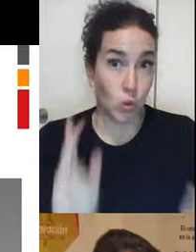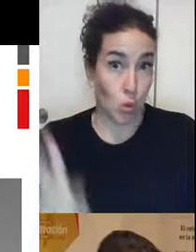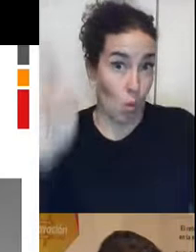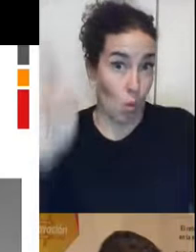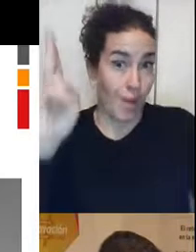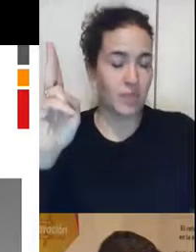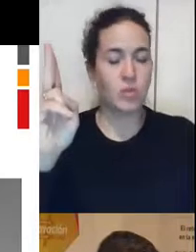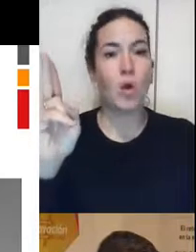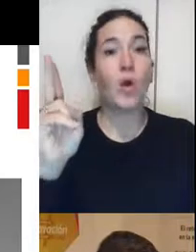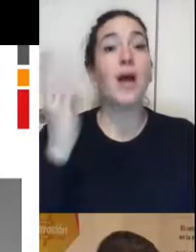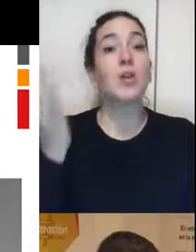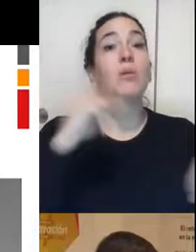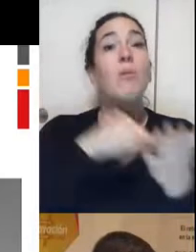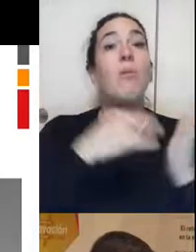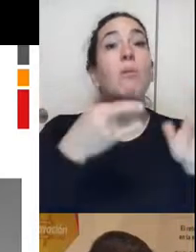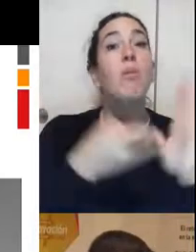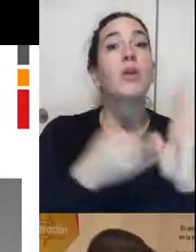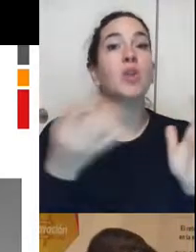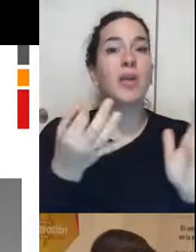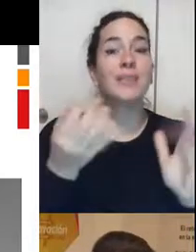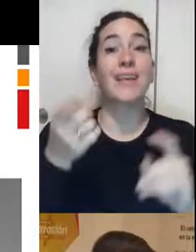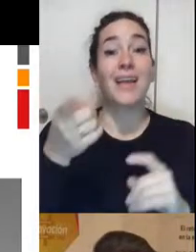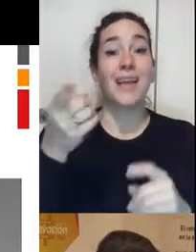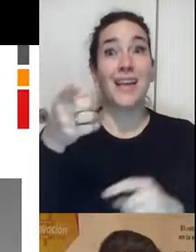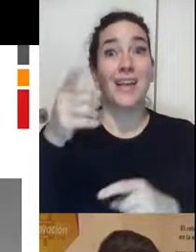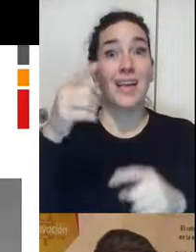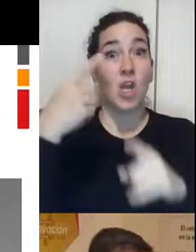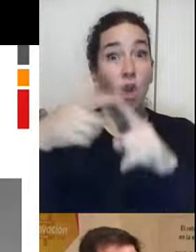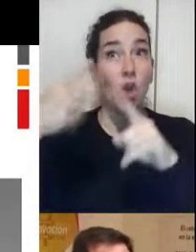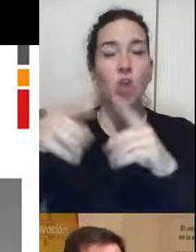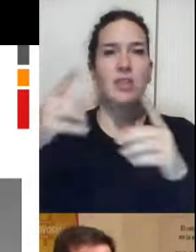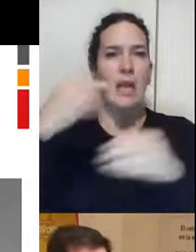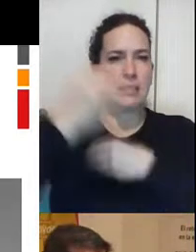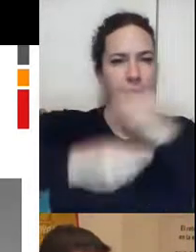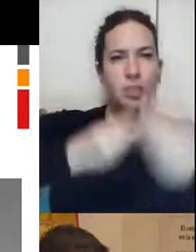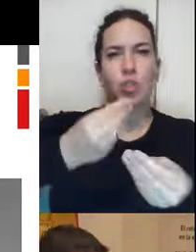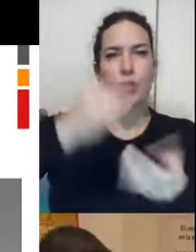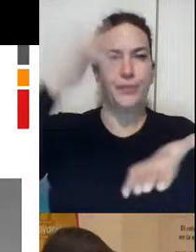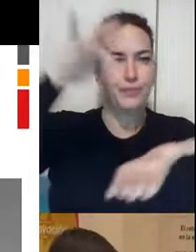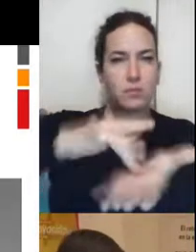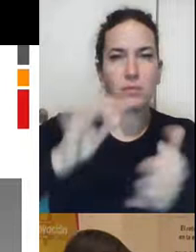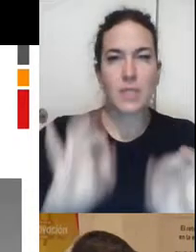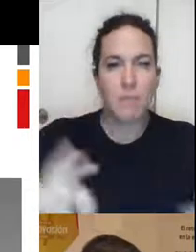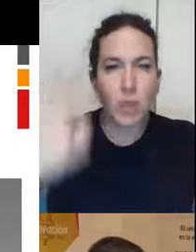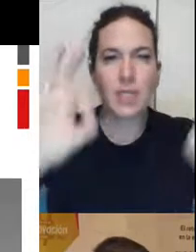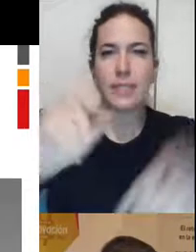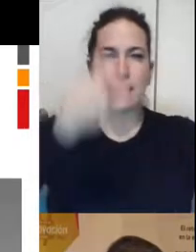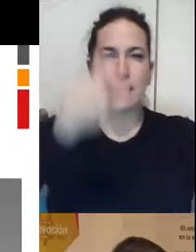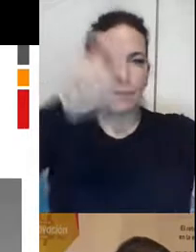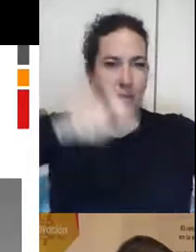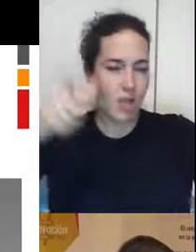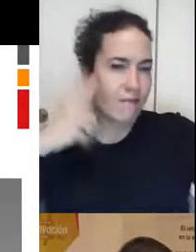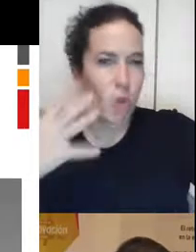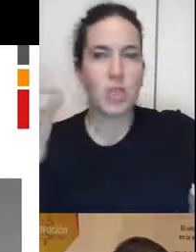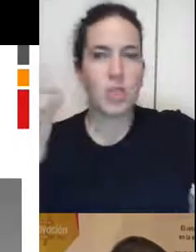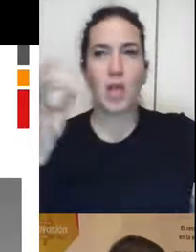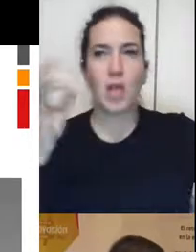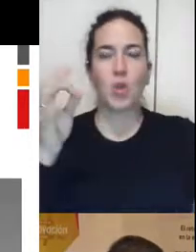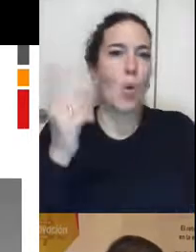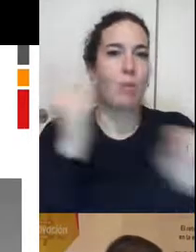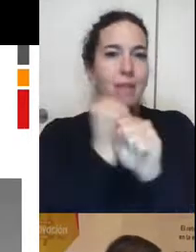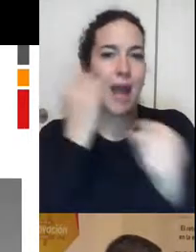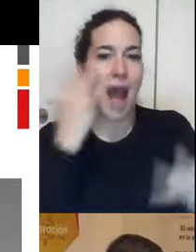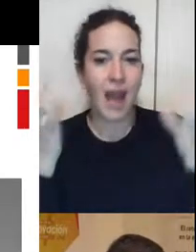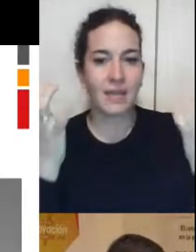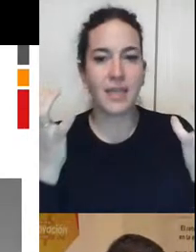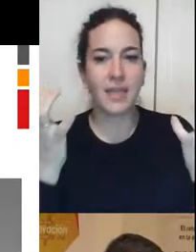el proyecto en sí pues se basa en representar esos acontecimientos, hechos, personajes, obras de arte, etcétera, dependiendo de la